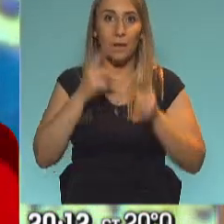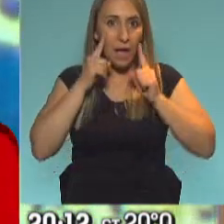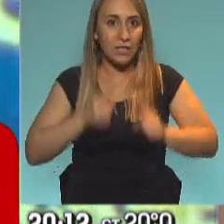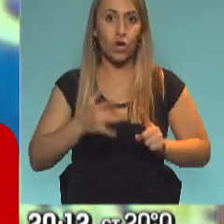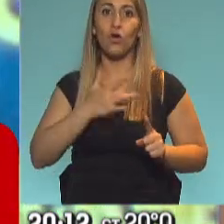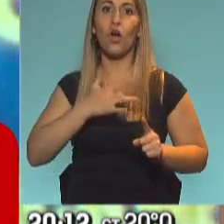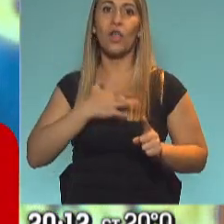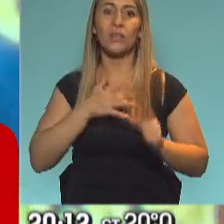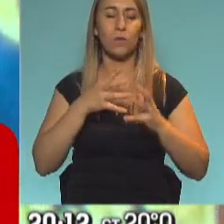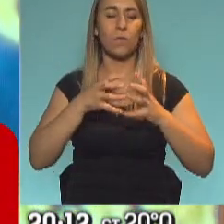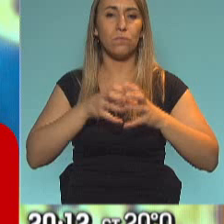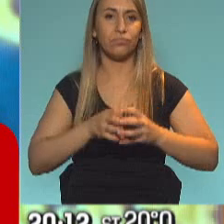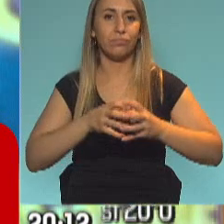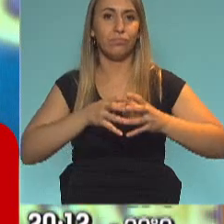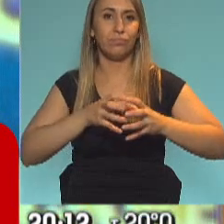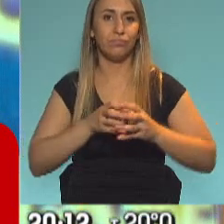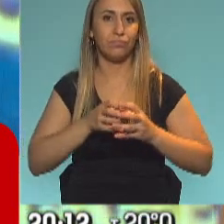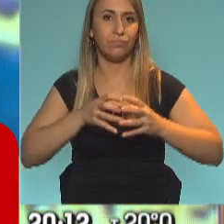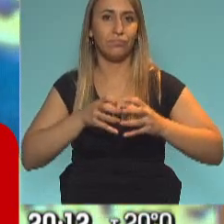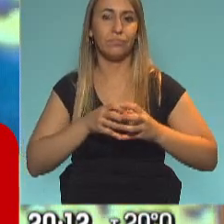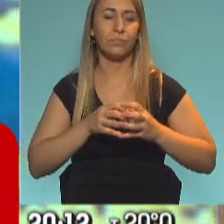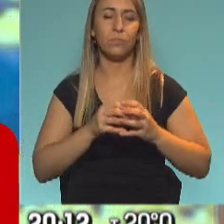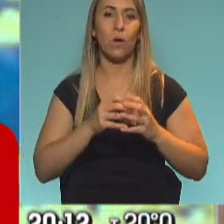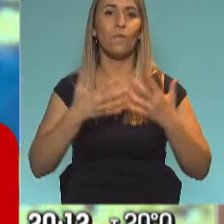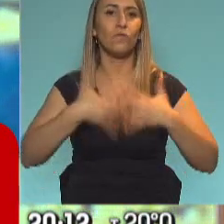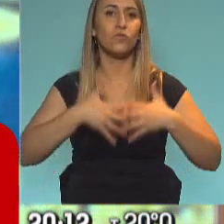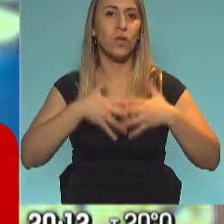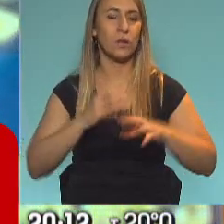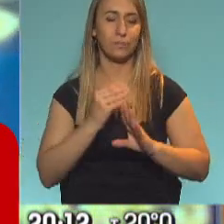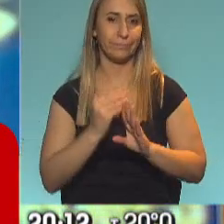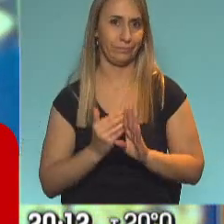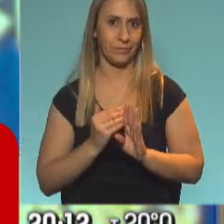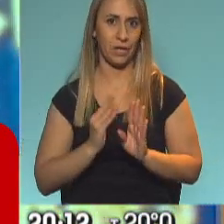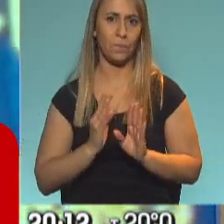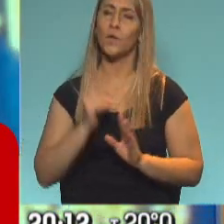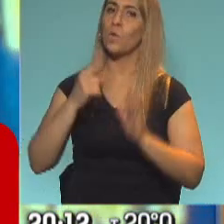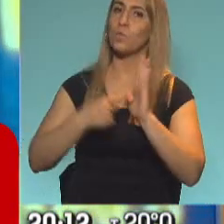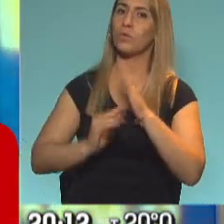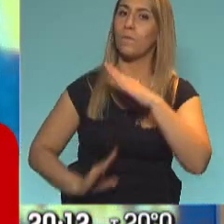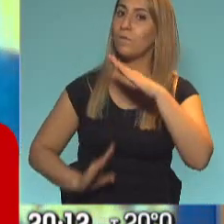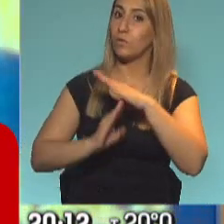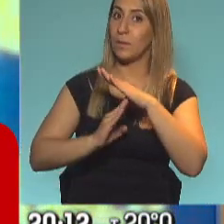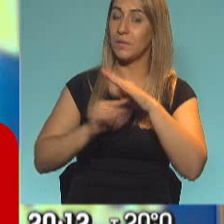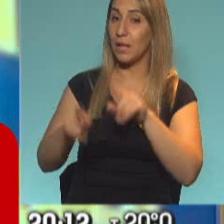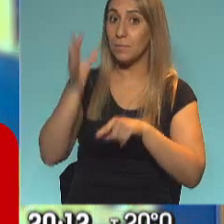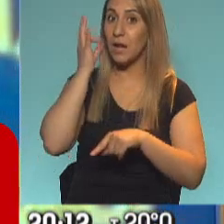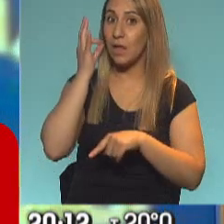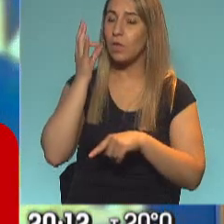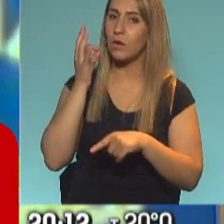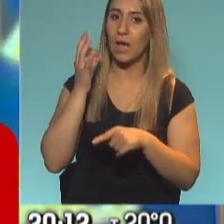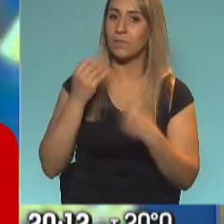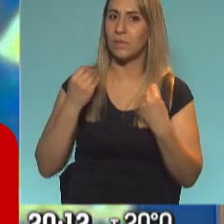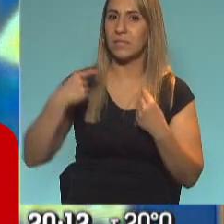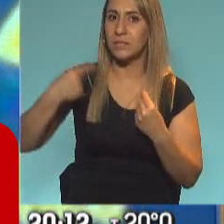corazón. Hay algo esencial en la vida de Maradona, que no se ha dejado tratar con facilidad, que